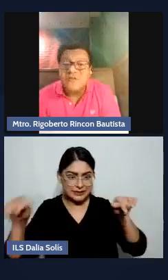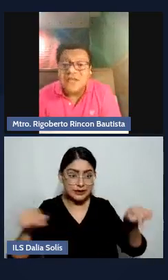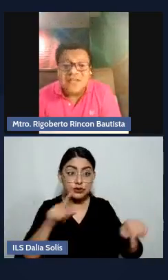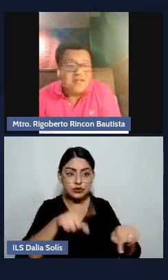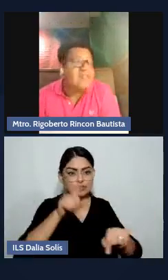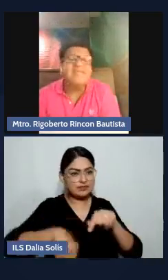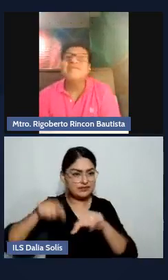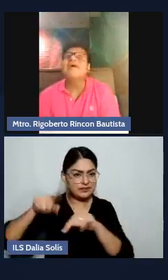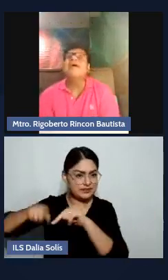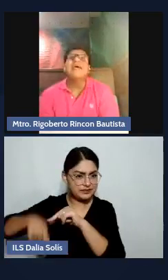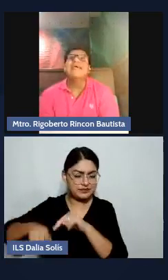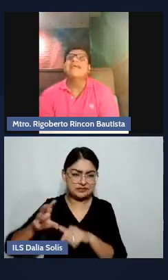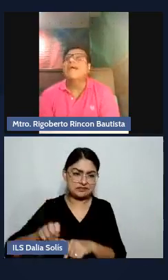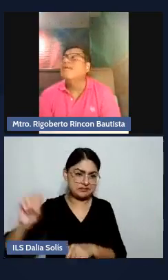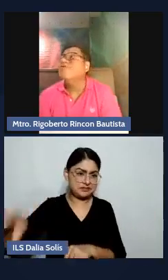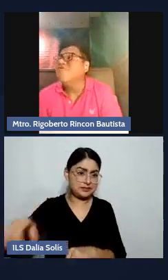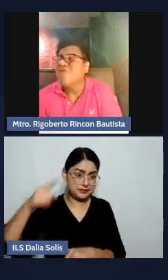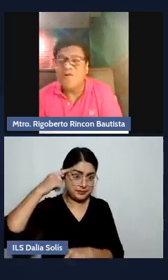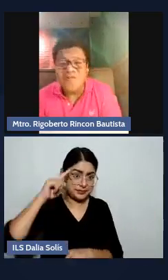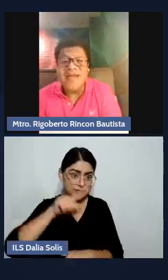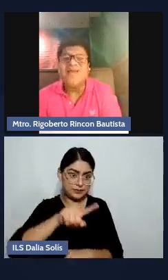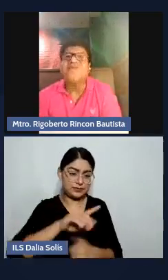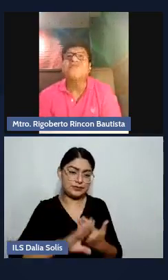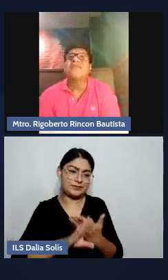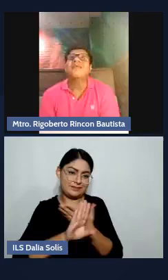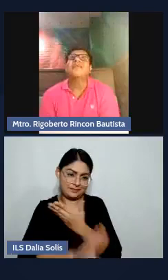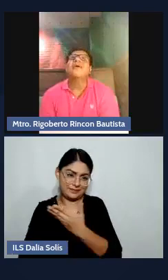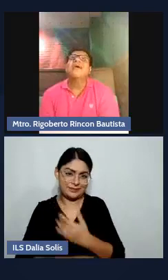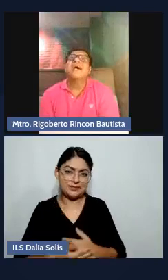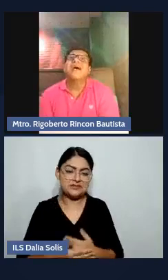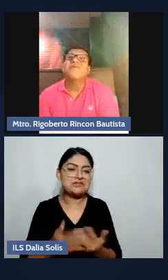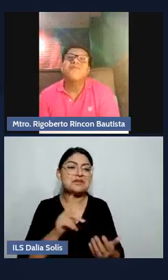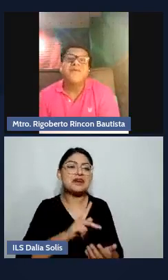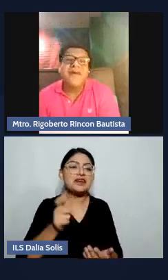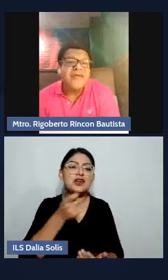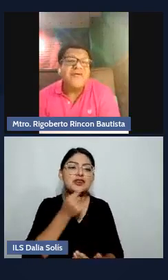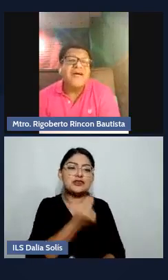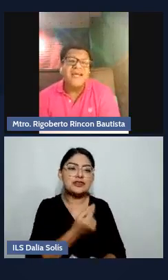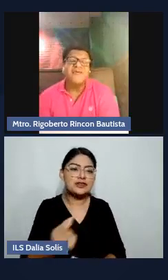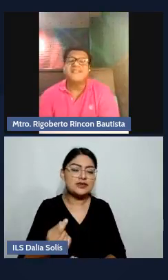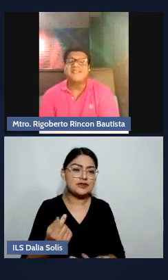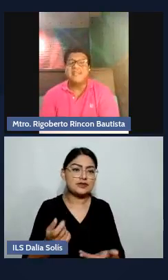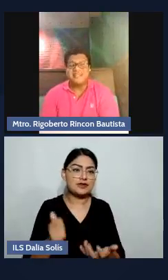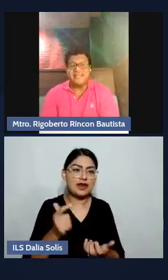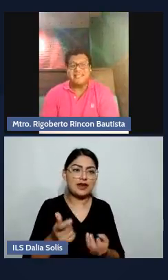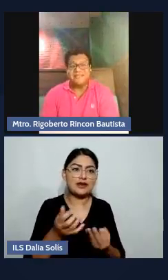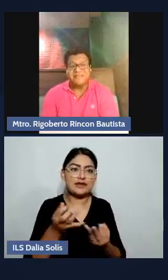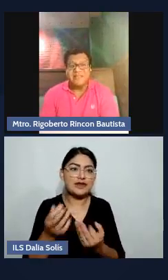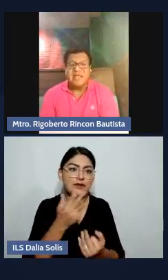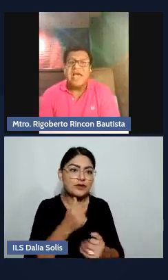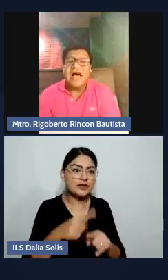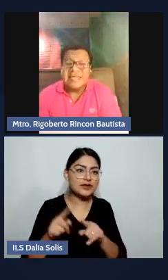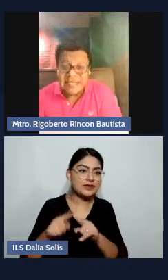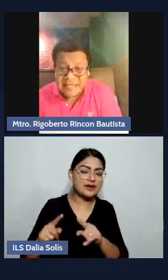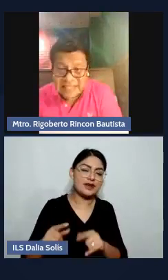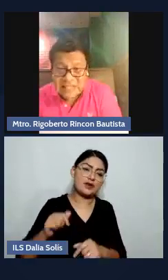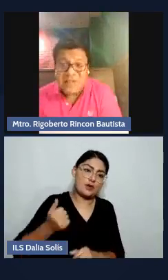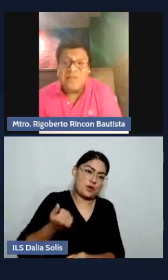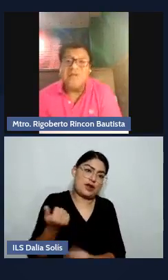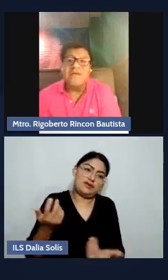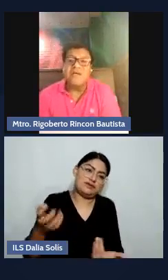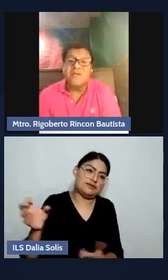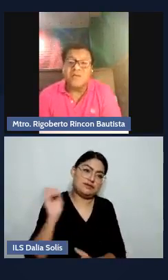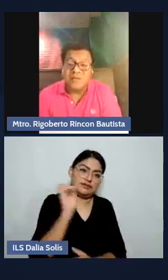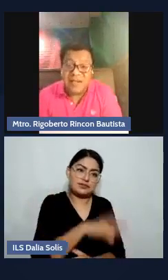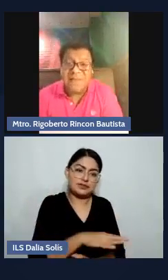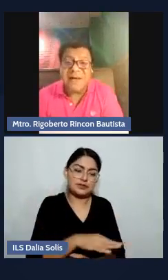sustancia es algo normal, como tener jabón de baño en nuestras alacenas. Haz ejercicio y modifica tu rutina